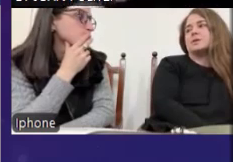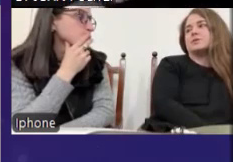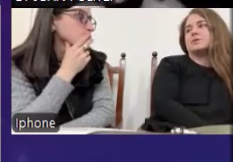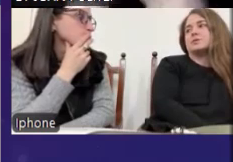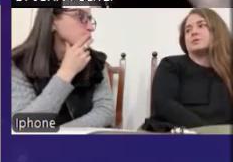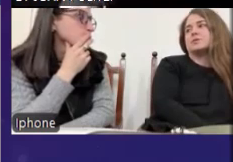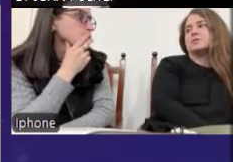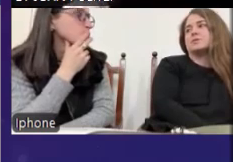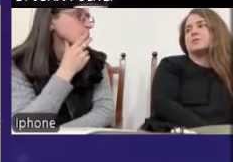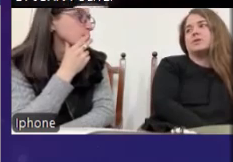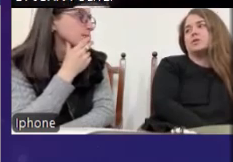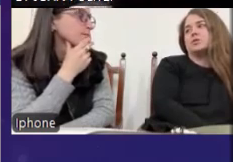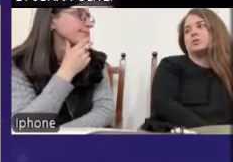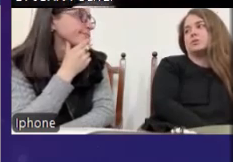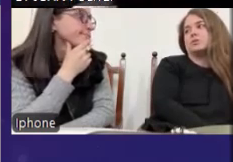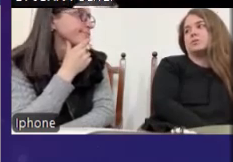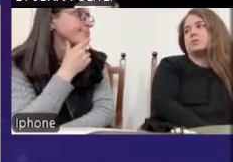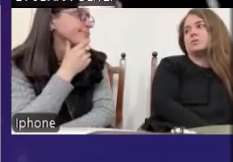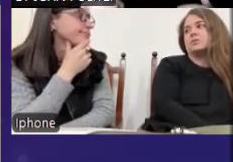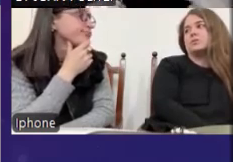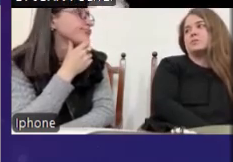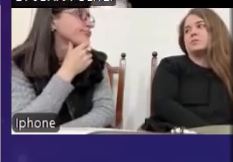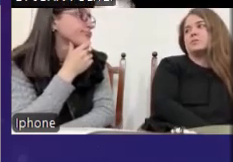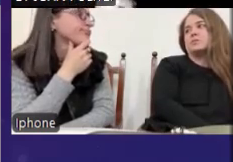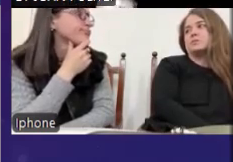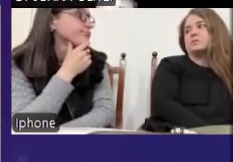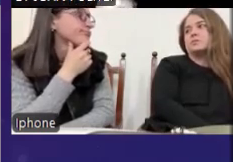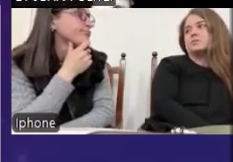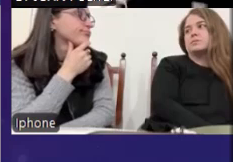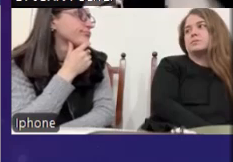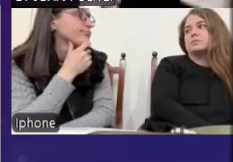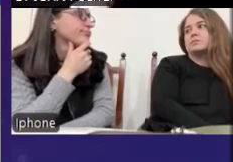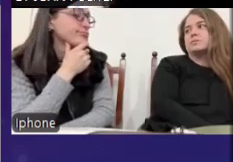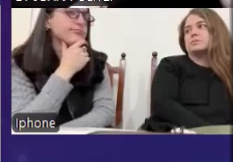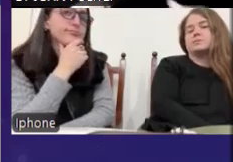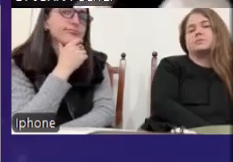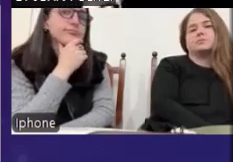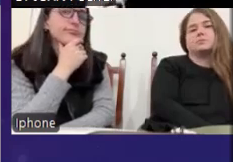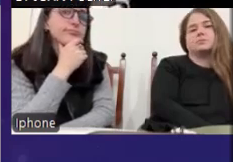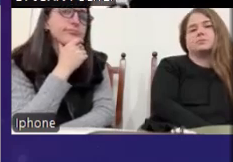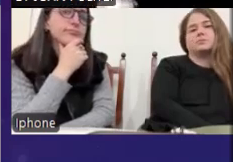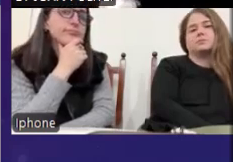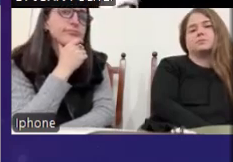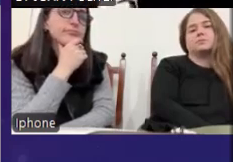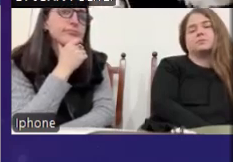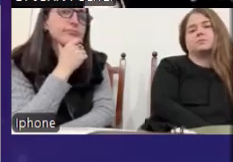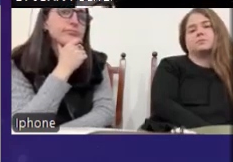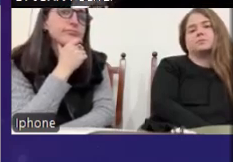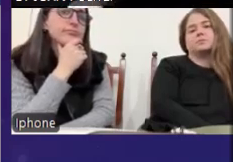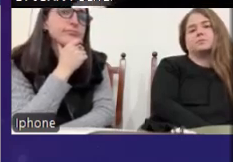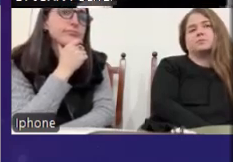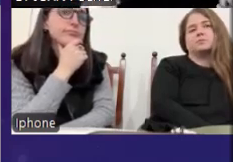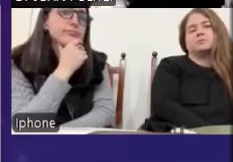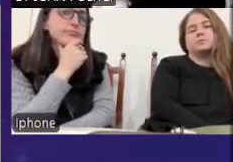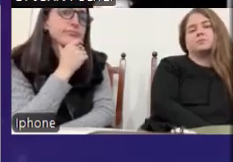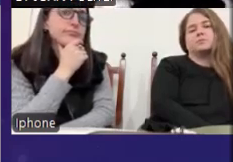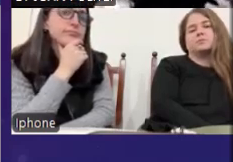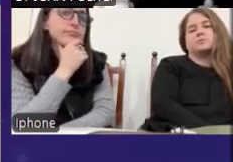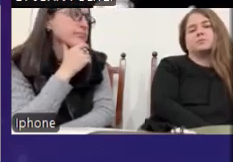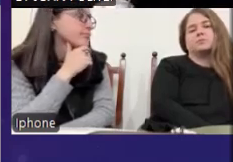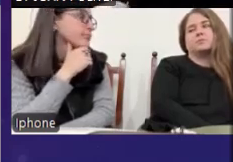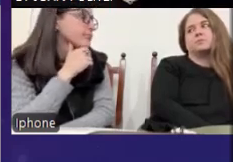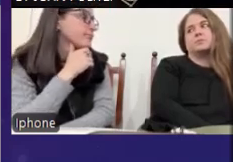medio hígado y le crece Sí, de nuevo, sí, ¿sí? Eso pasa con el hígado, no pasa con el hueso, no pasa con el cerebro, no pasa con el riñón, ¿sí?